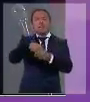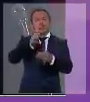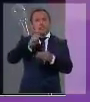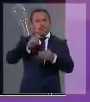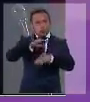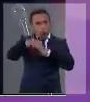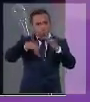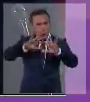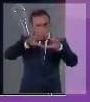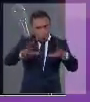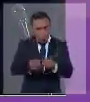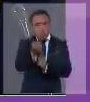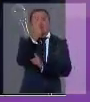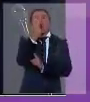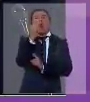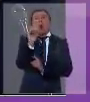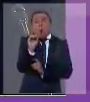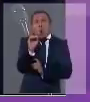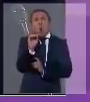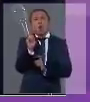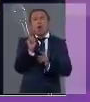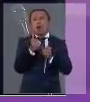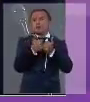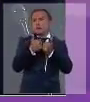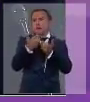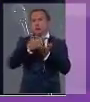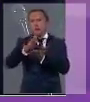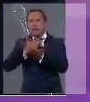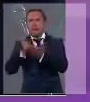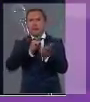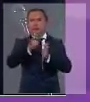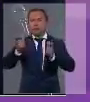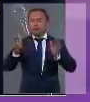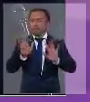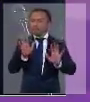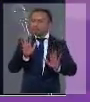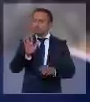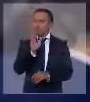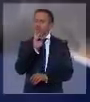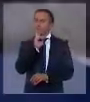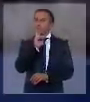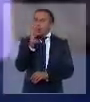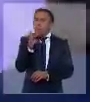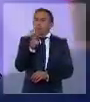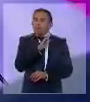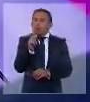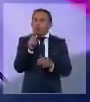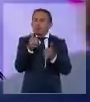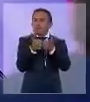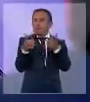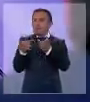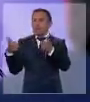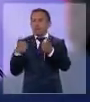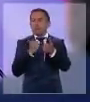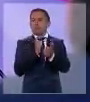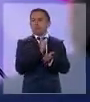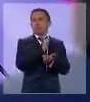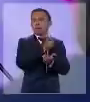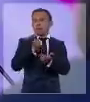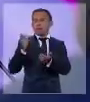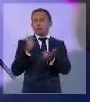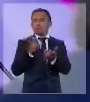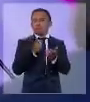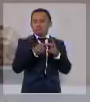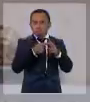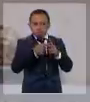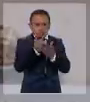e integrarlos tecnológicamente? Técnicamente es mejor mantenerlos, si no sería un sistema demasiado grande,